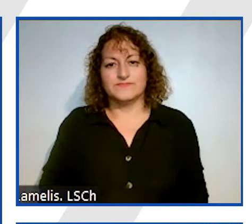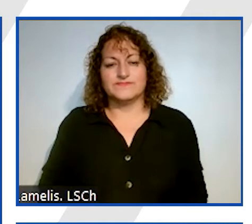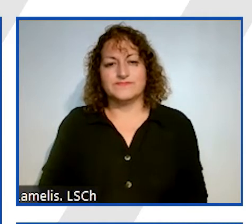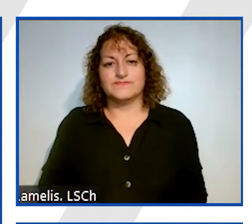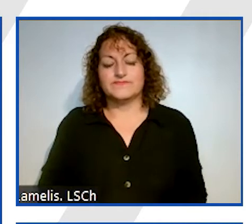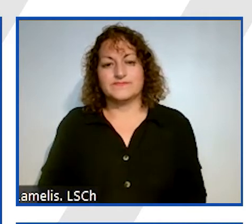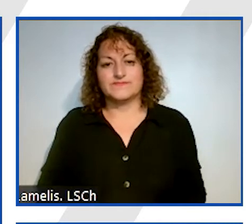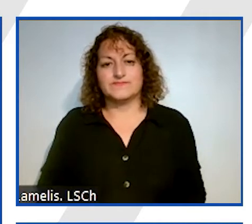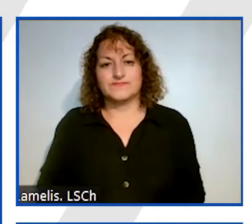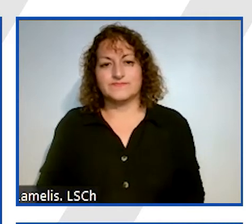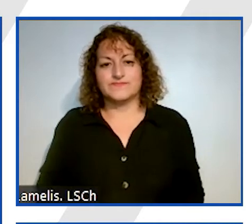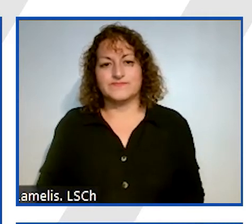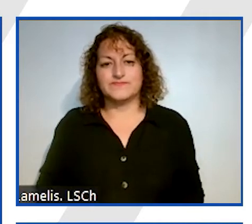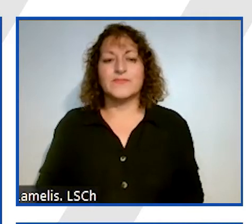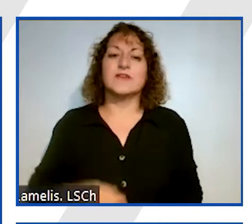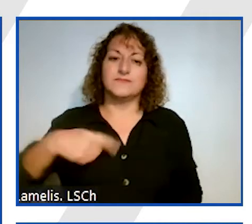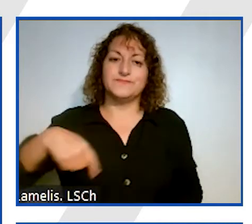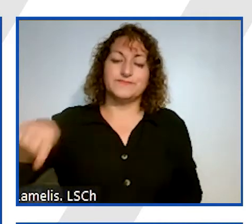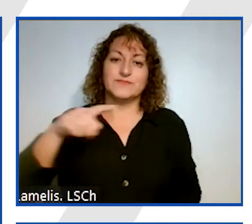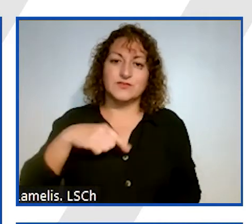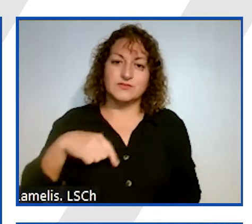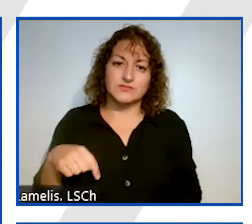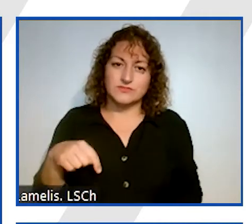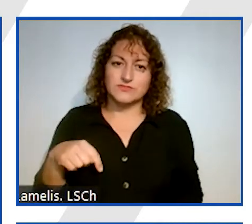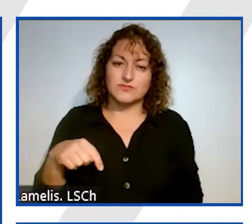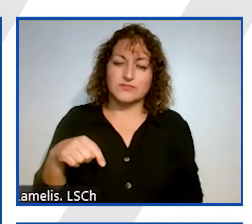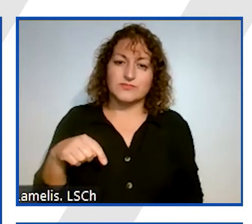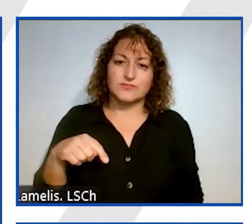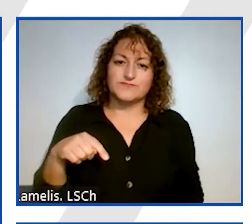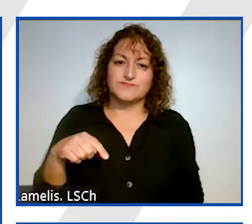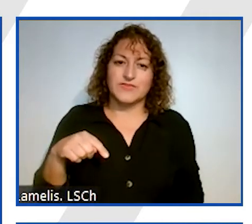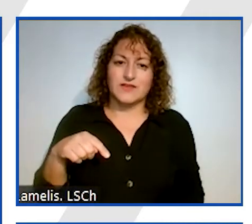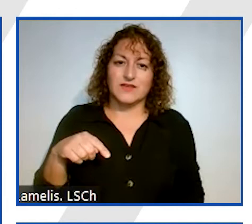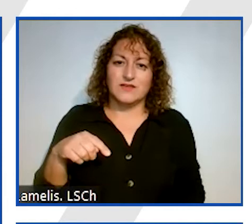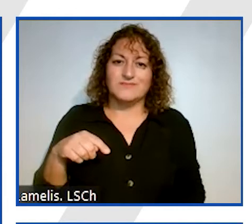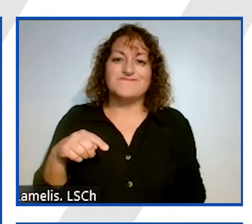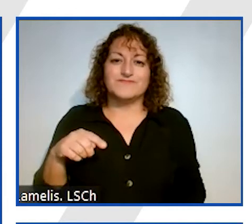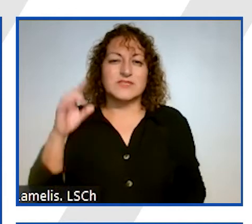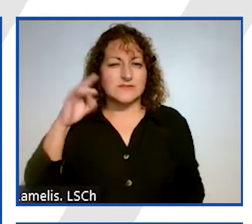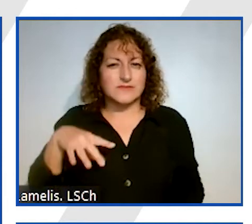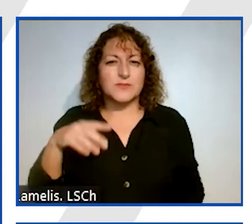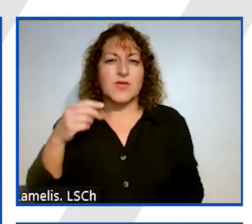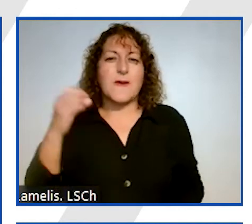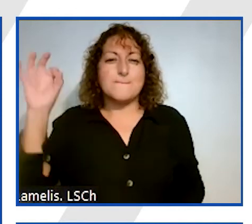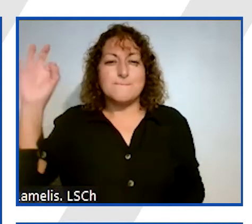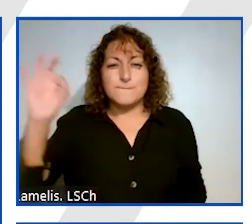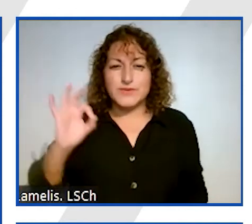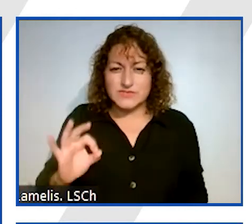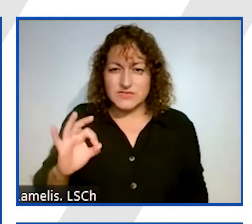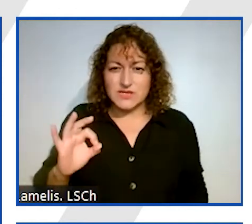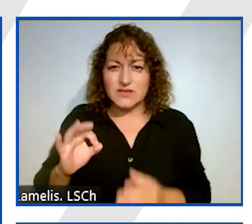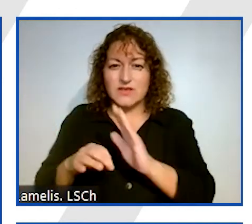Lo que nos lleva a que tengamos un alto porcentaje de las especies que están, de las especies a